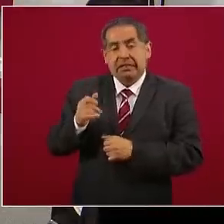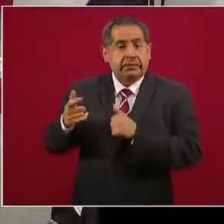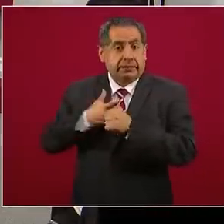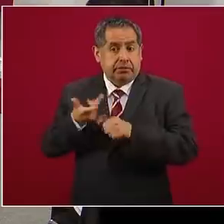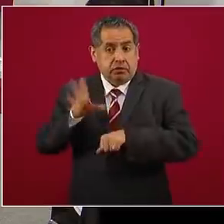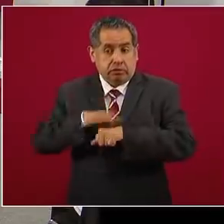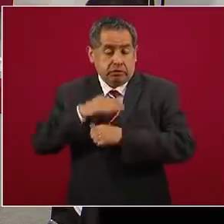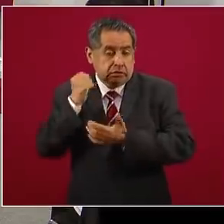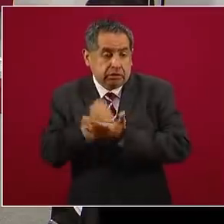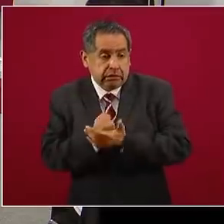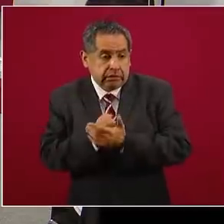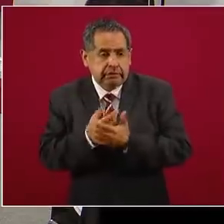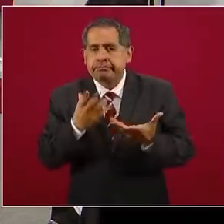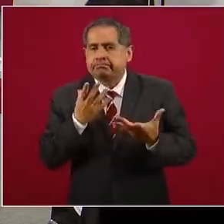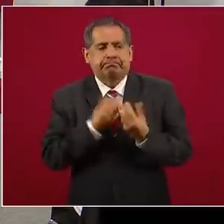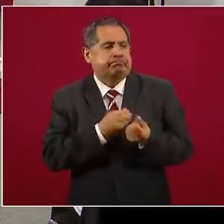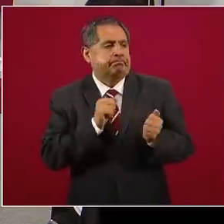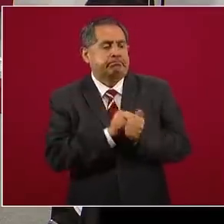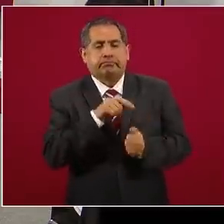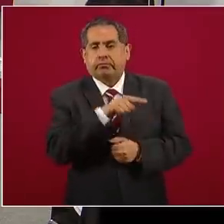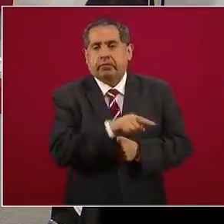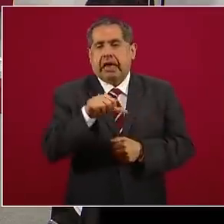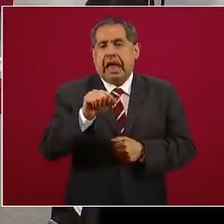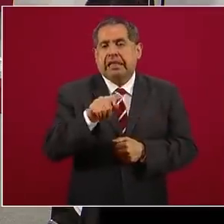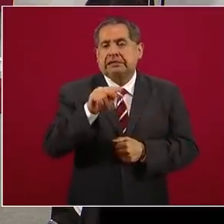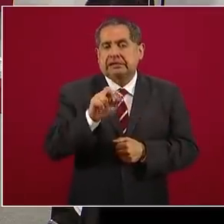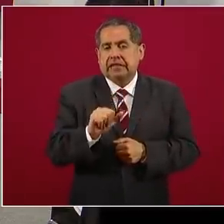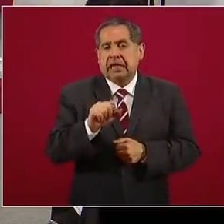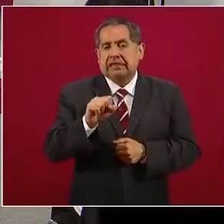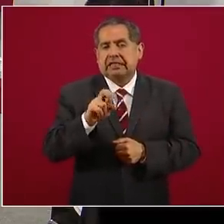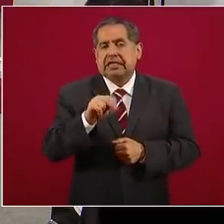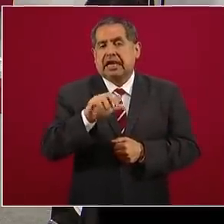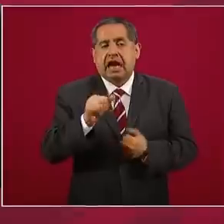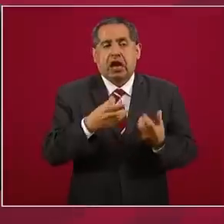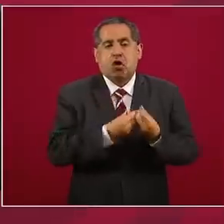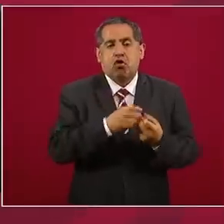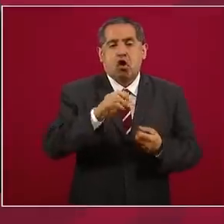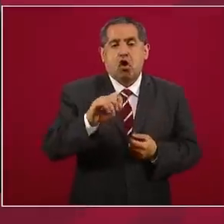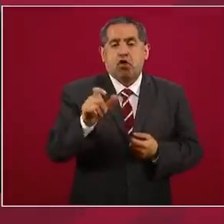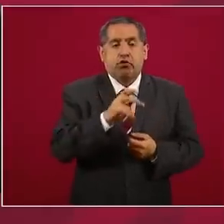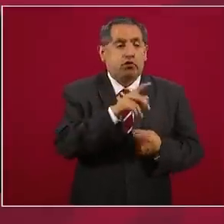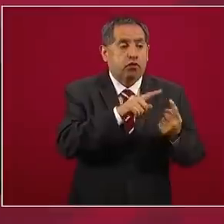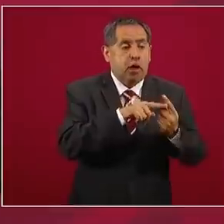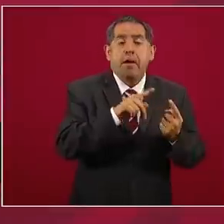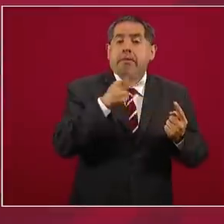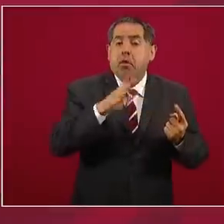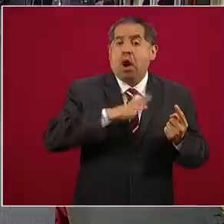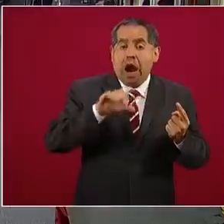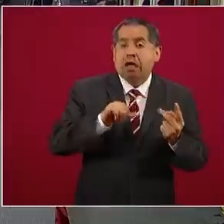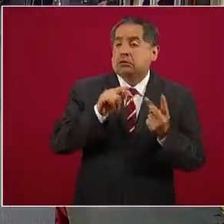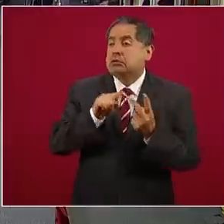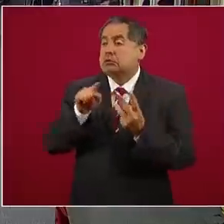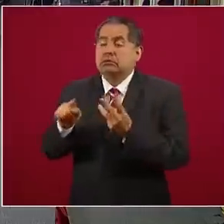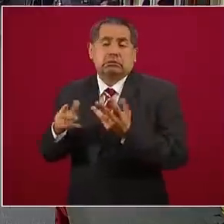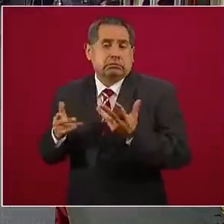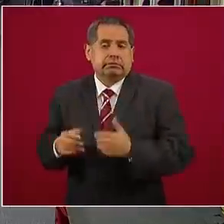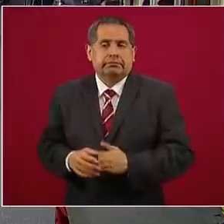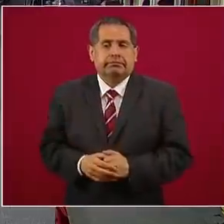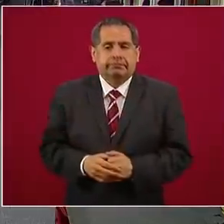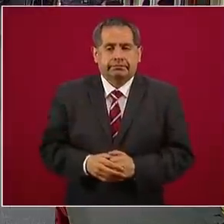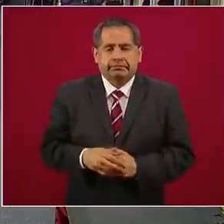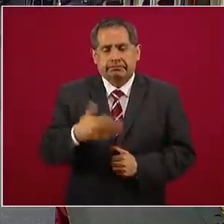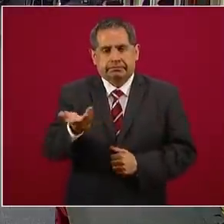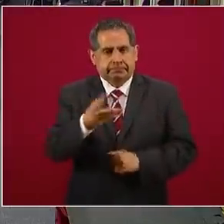es AstraZeneca Oxford, pero tenemos ya memorándums de entendimiento. Gracias. Presidente, si me